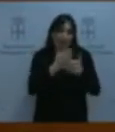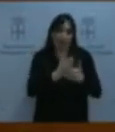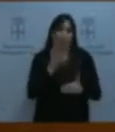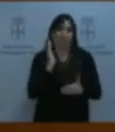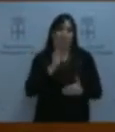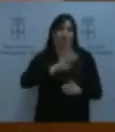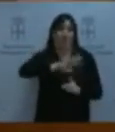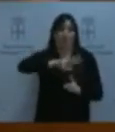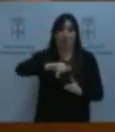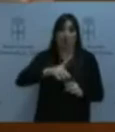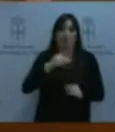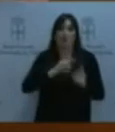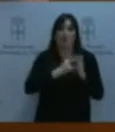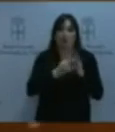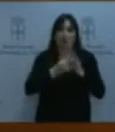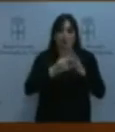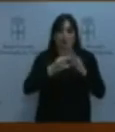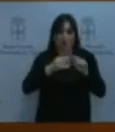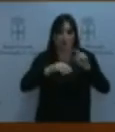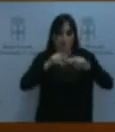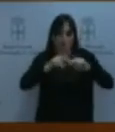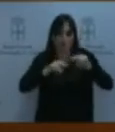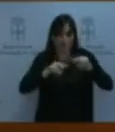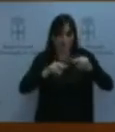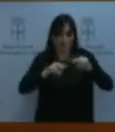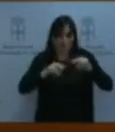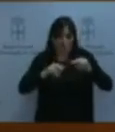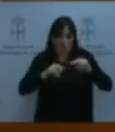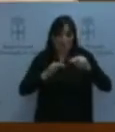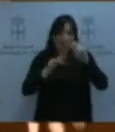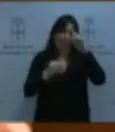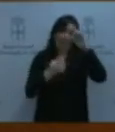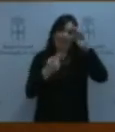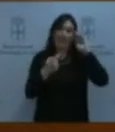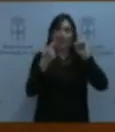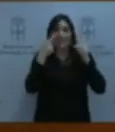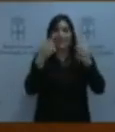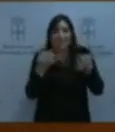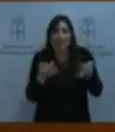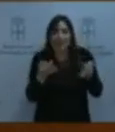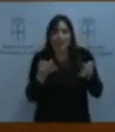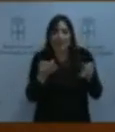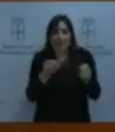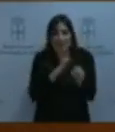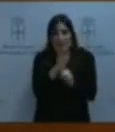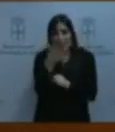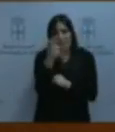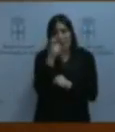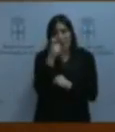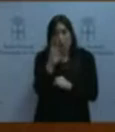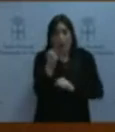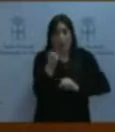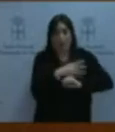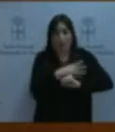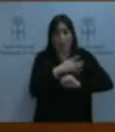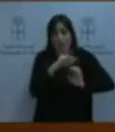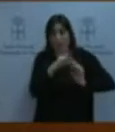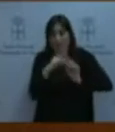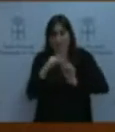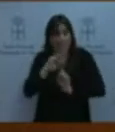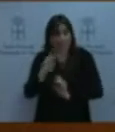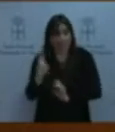necesidades reales, por ejemplo, del medio rural, los fondos LEADER, etcétera, que está previsto ejecutar, son